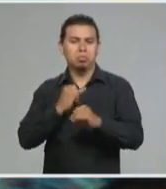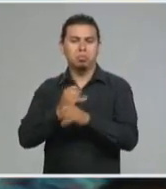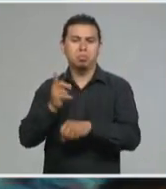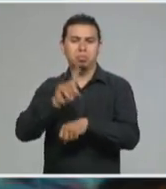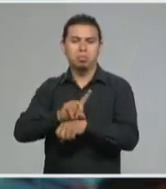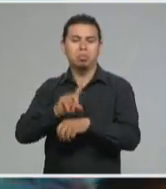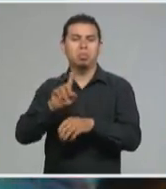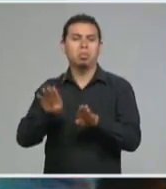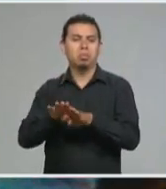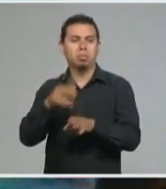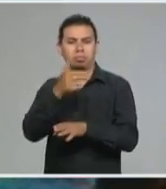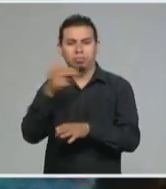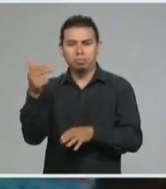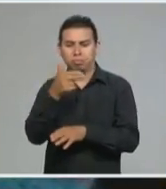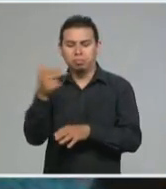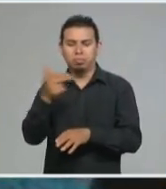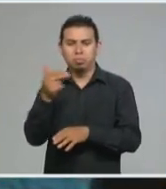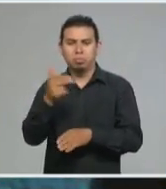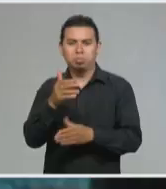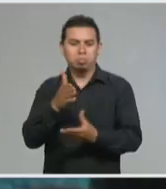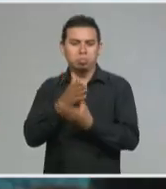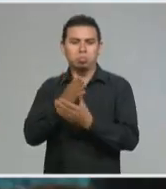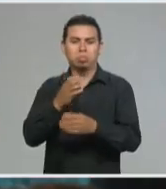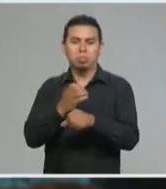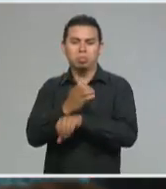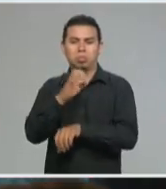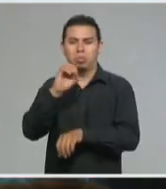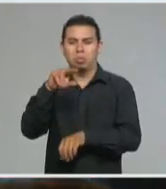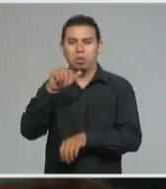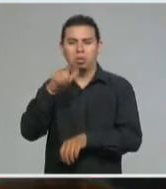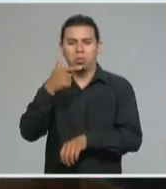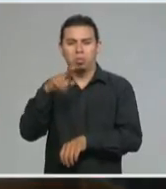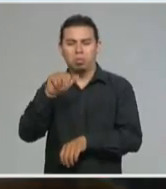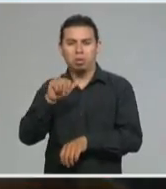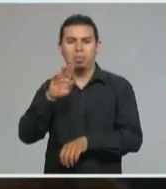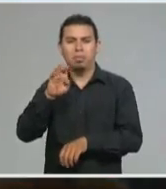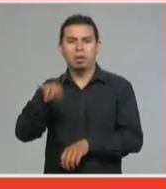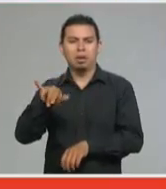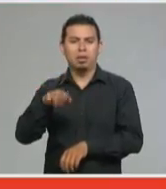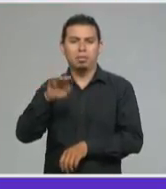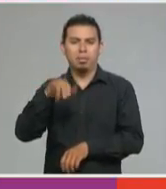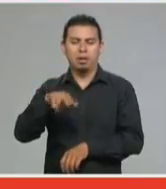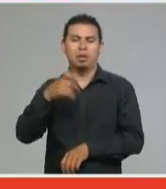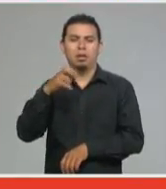asistió el director general de la Comisión Estatal del Agua, Benjamín Hernández Ramírez.